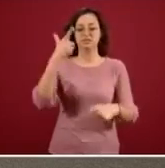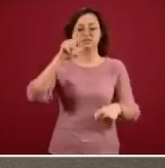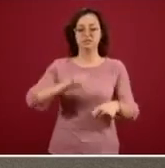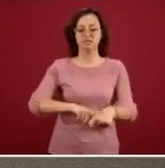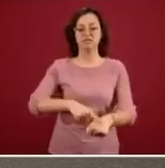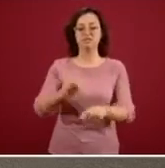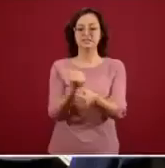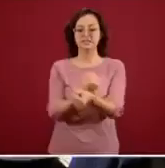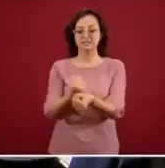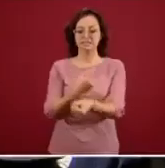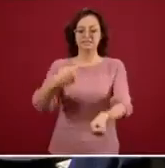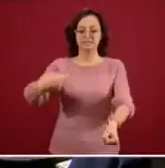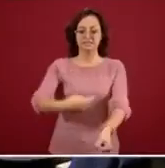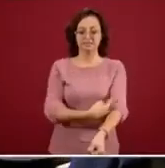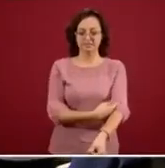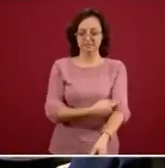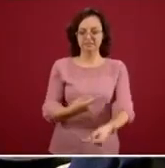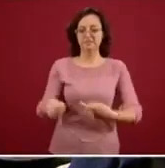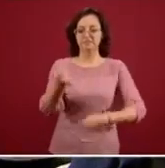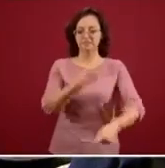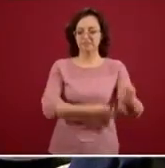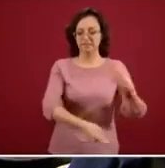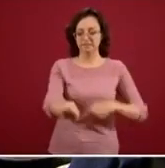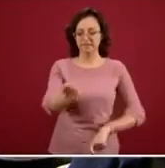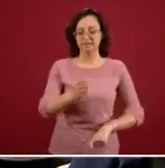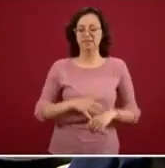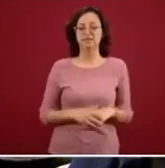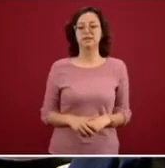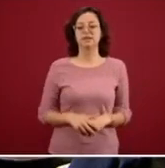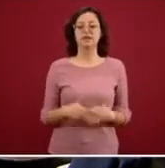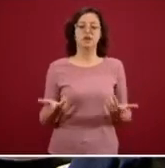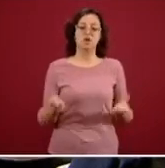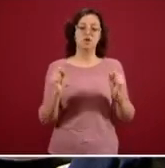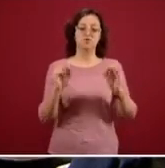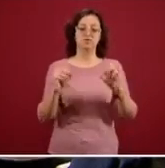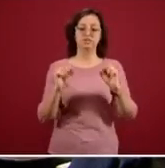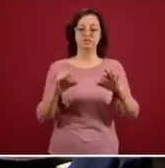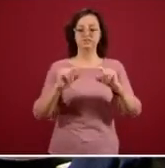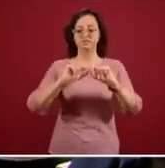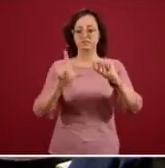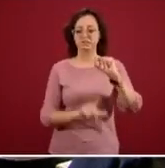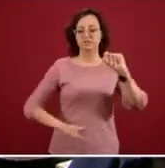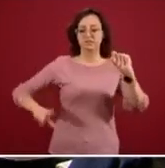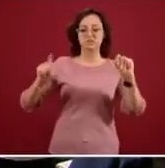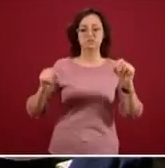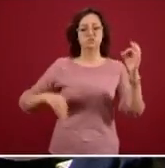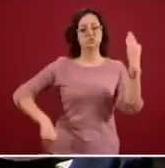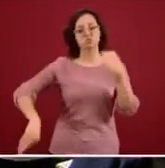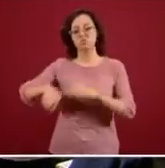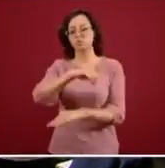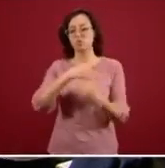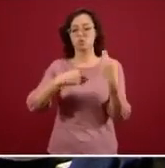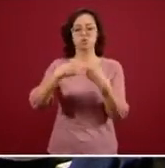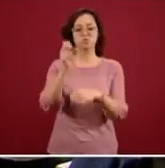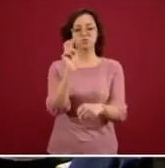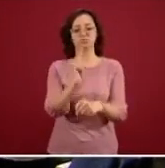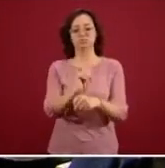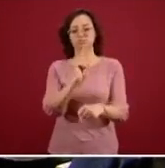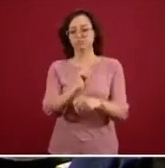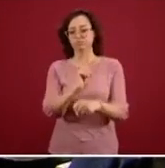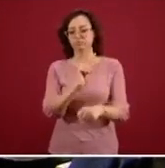Transfusión Sanguínea, que esta es la oficina nacional encargada de regular y supervisar